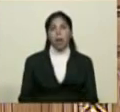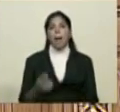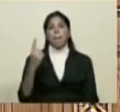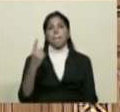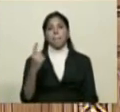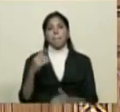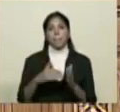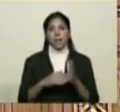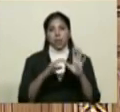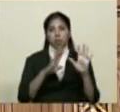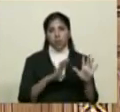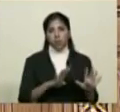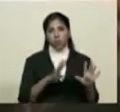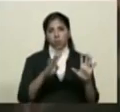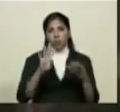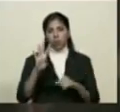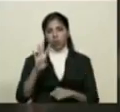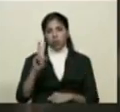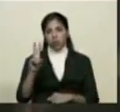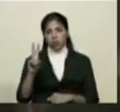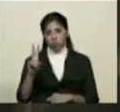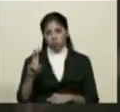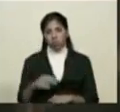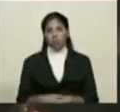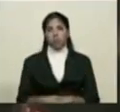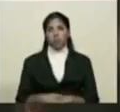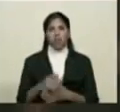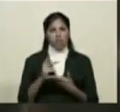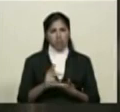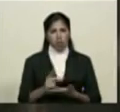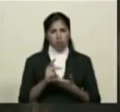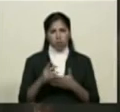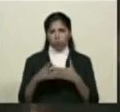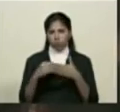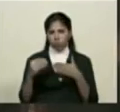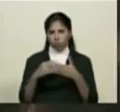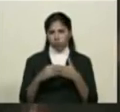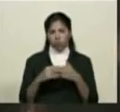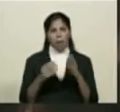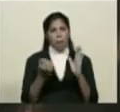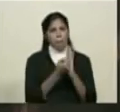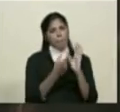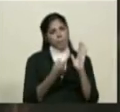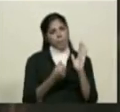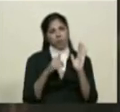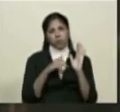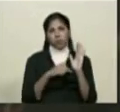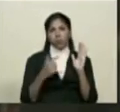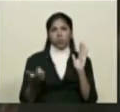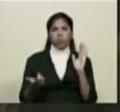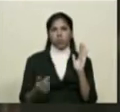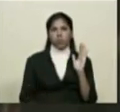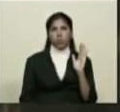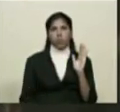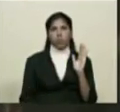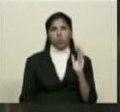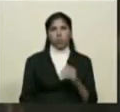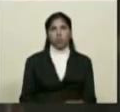1942 75 dólares por kilogramo el precio referencial de ese producto era